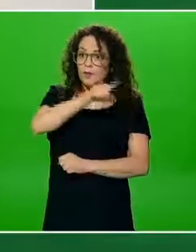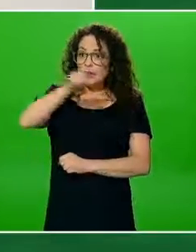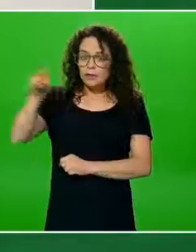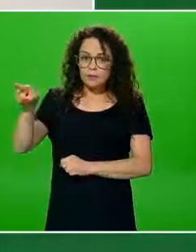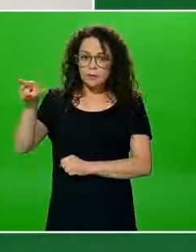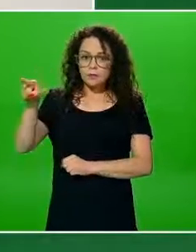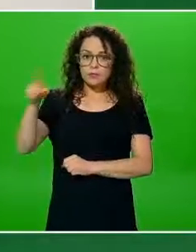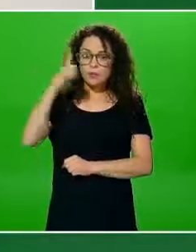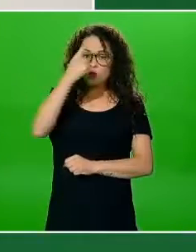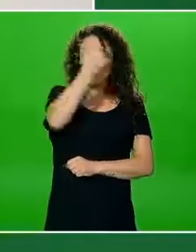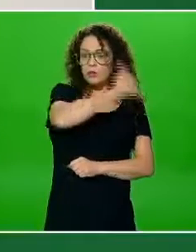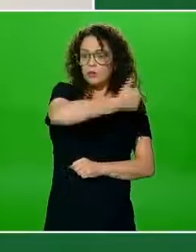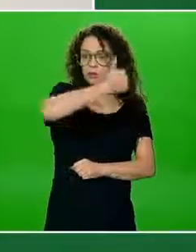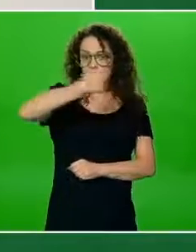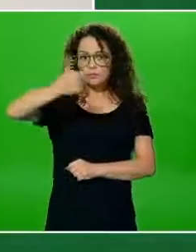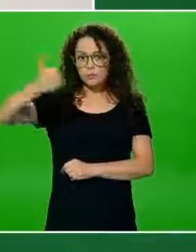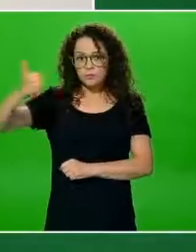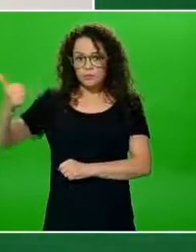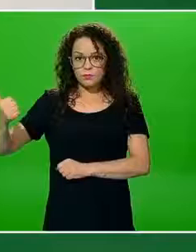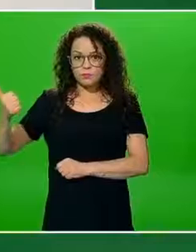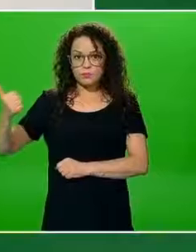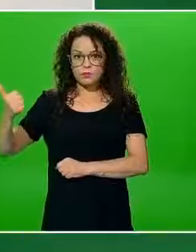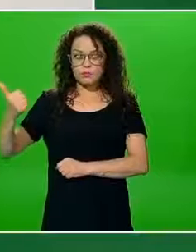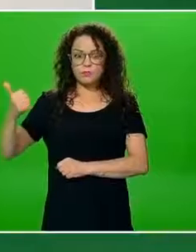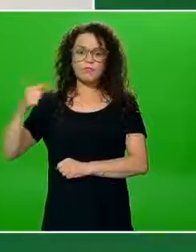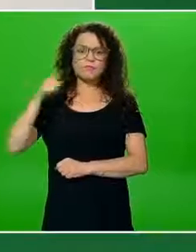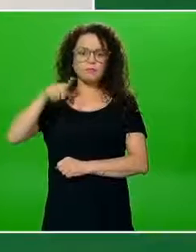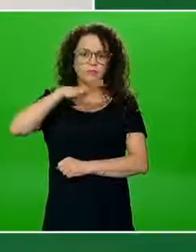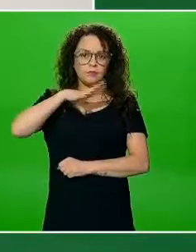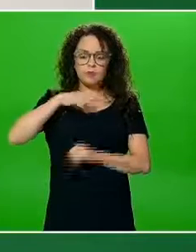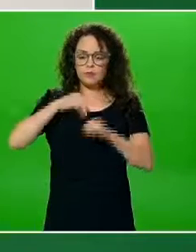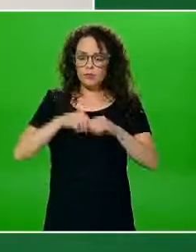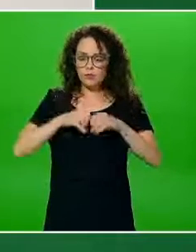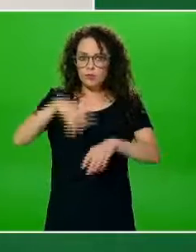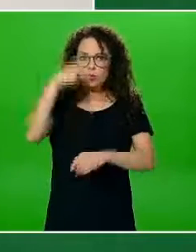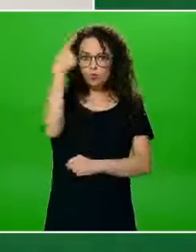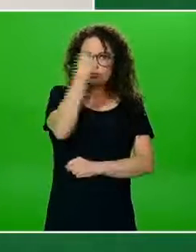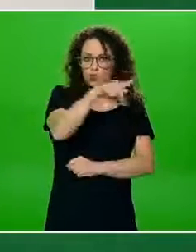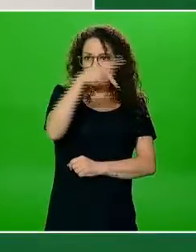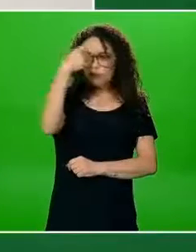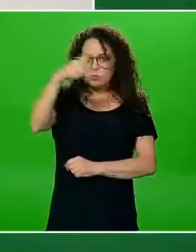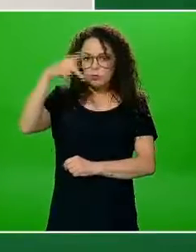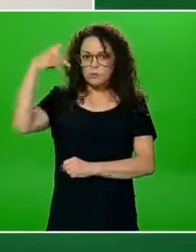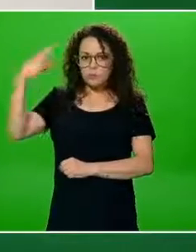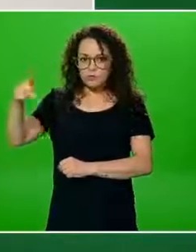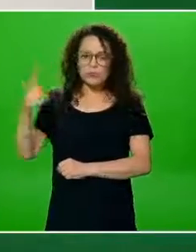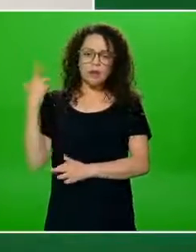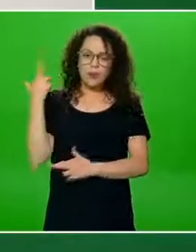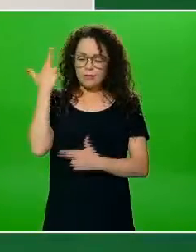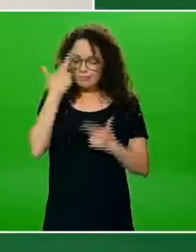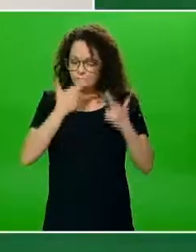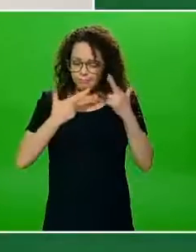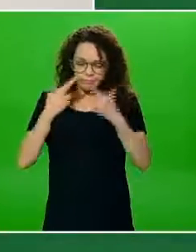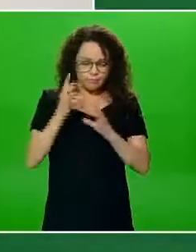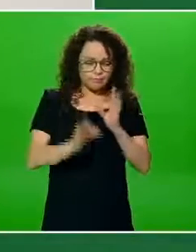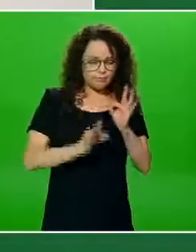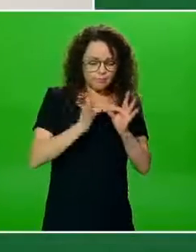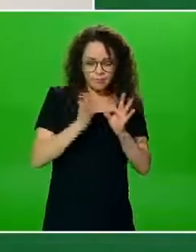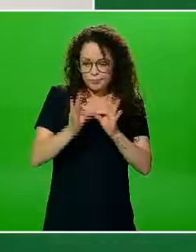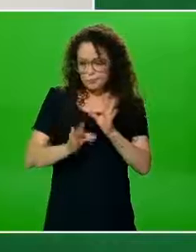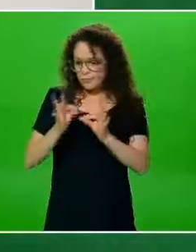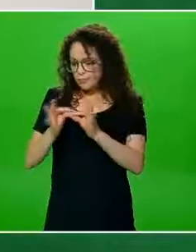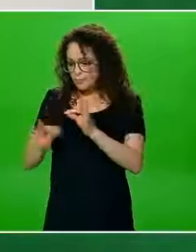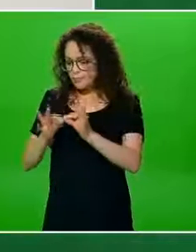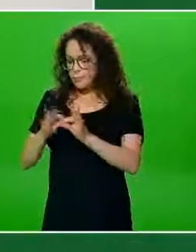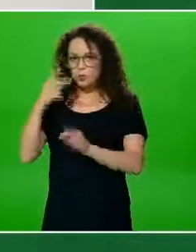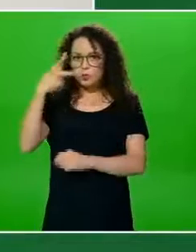entidades federativas, que a su vez concentran información, validan información de sus jurisdicciones y